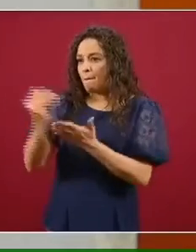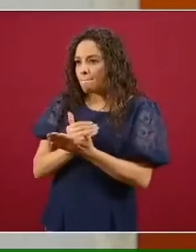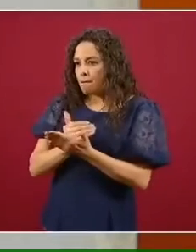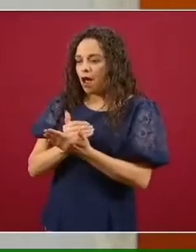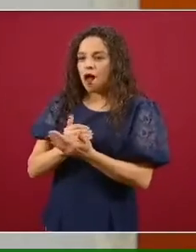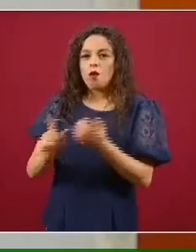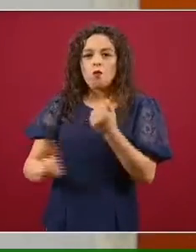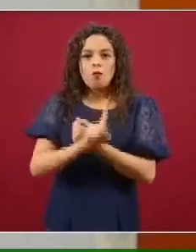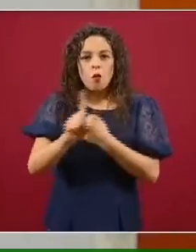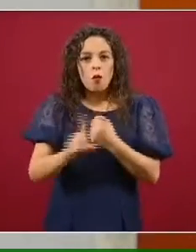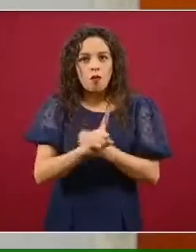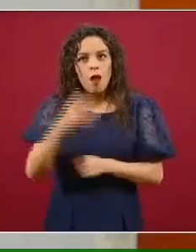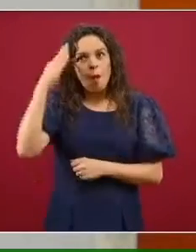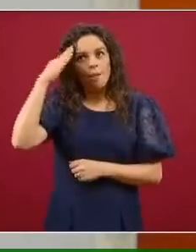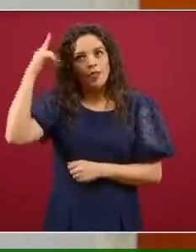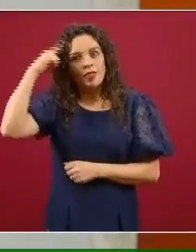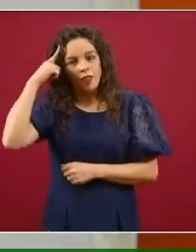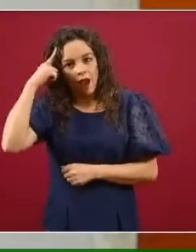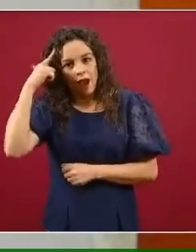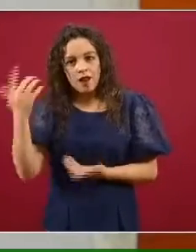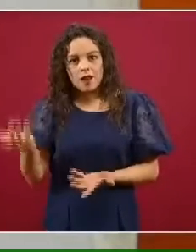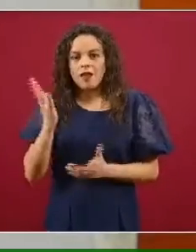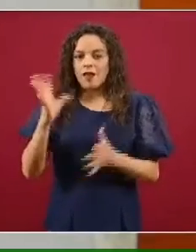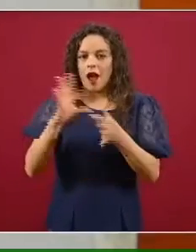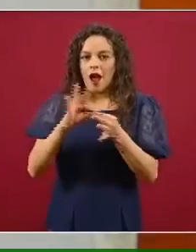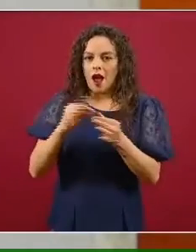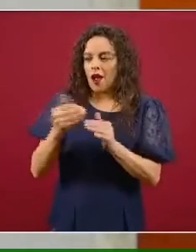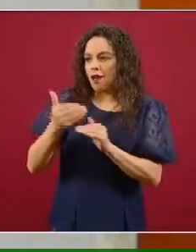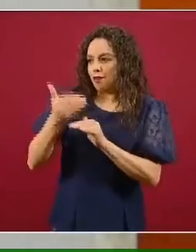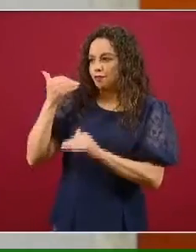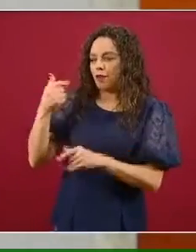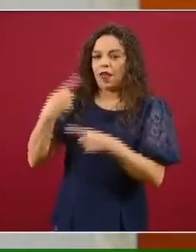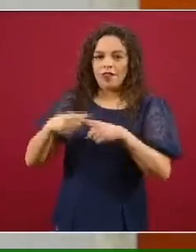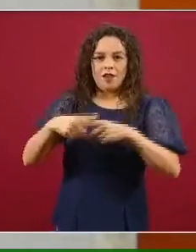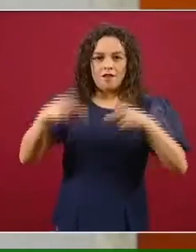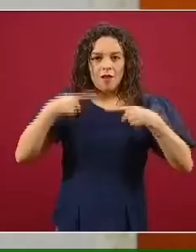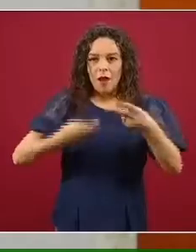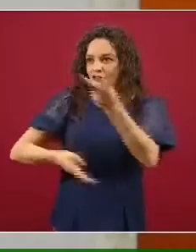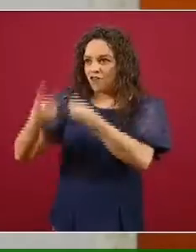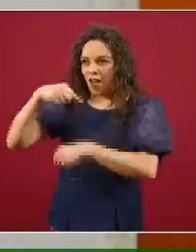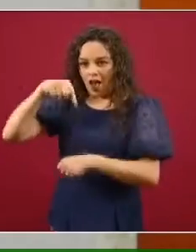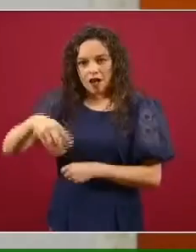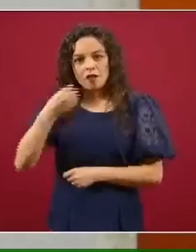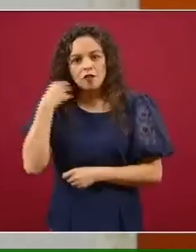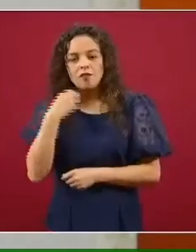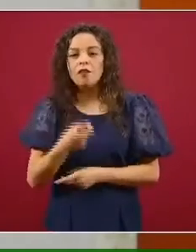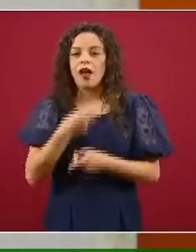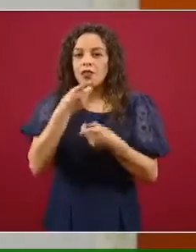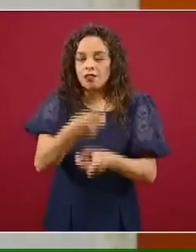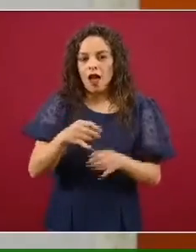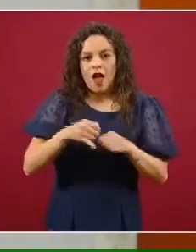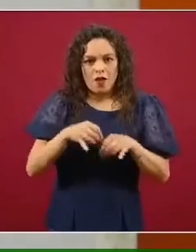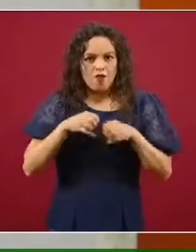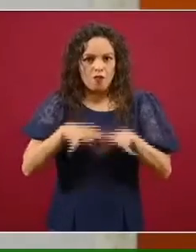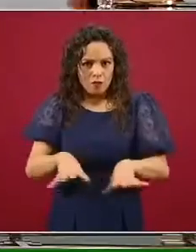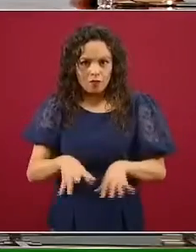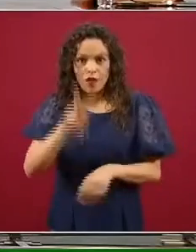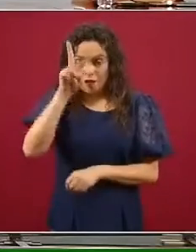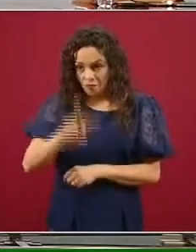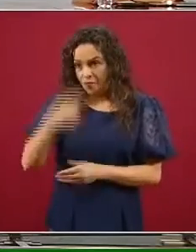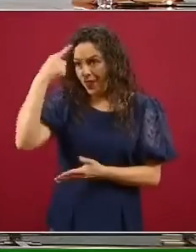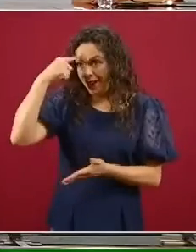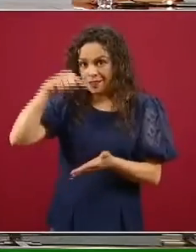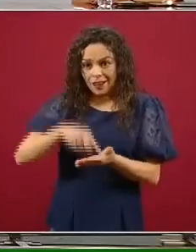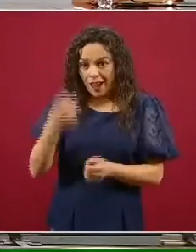han explicado los diferentes equipos que han venido en estas diferentes conferencias, y creemos que esto es importante, que